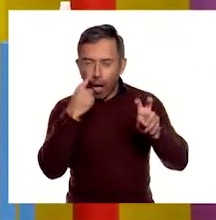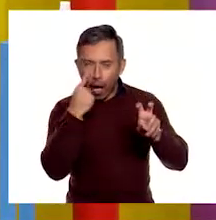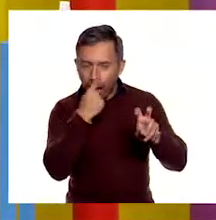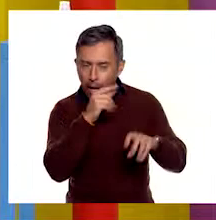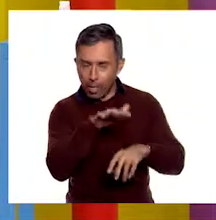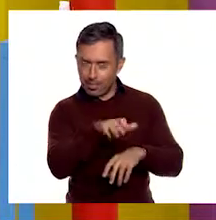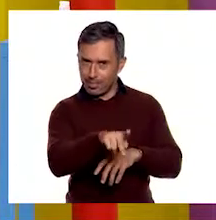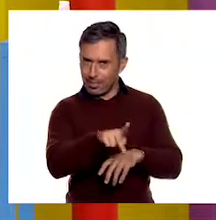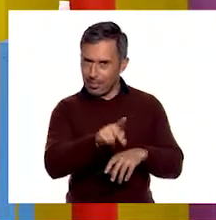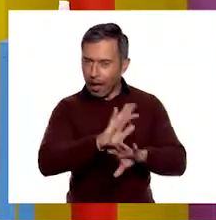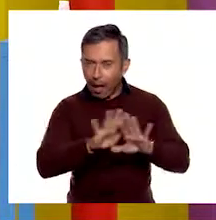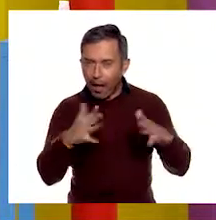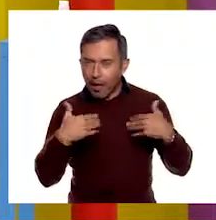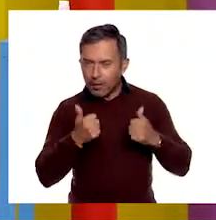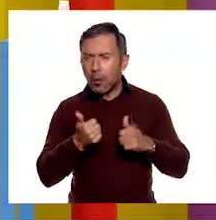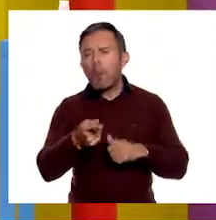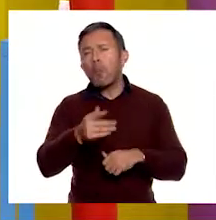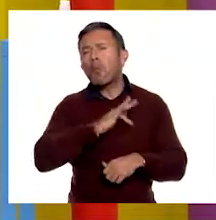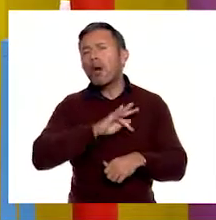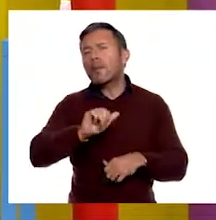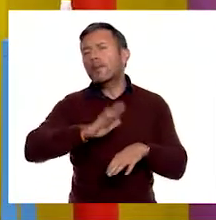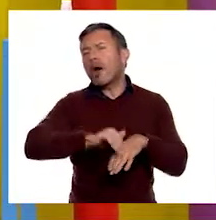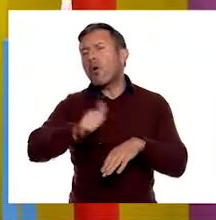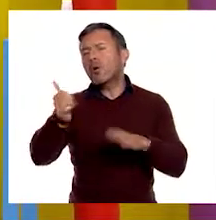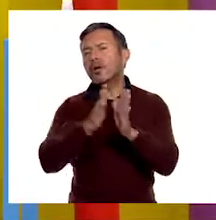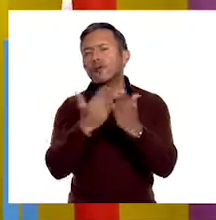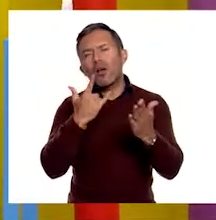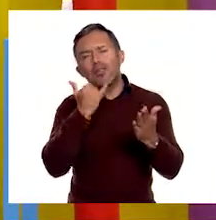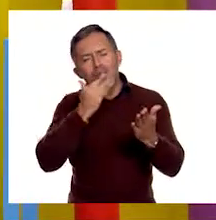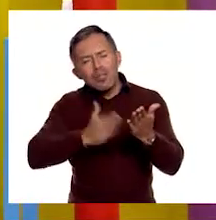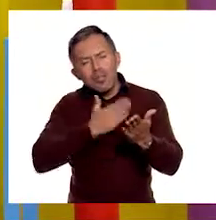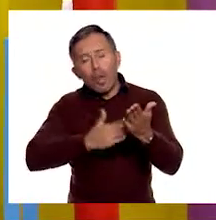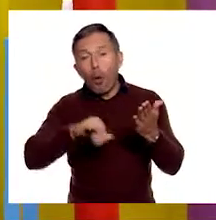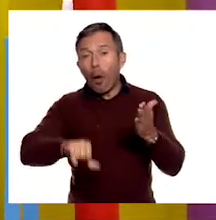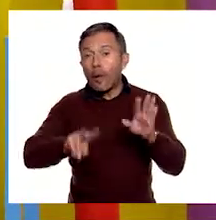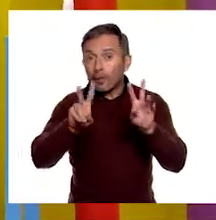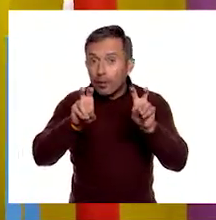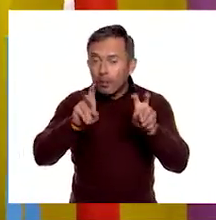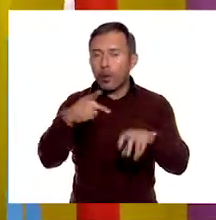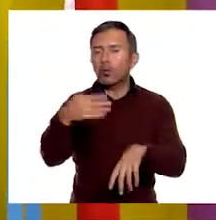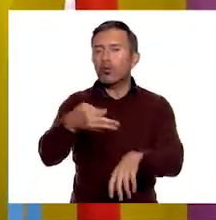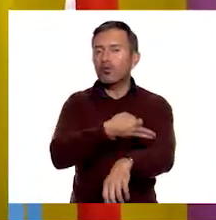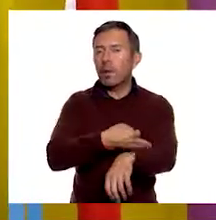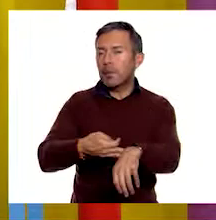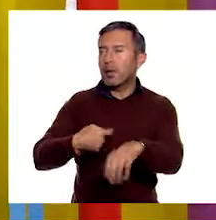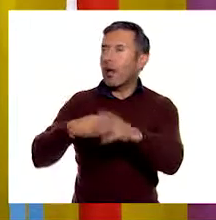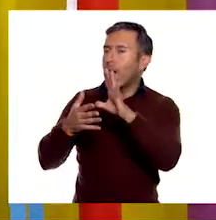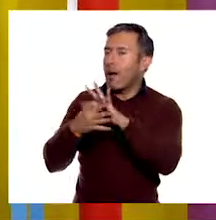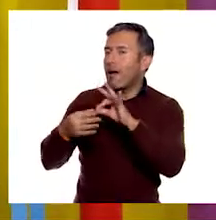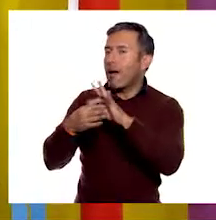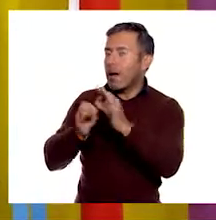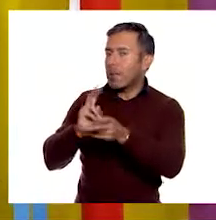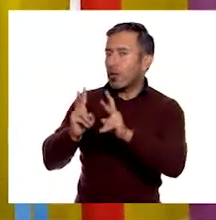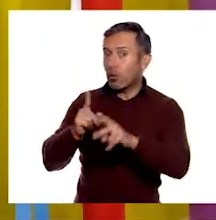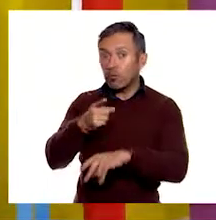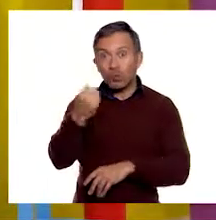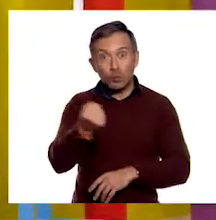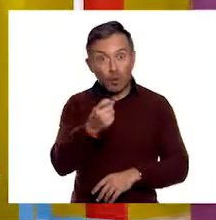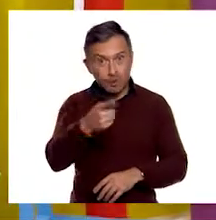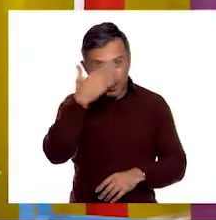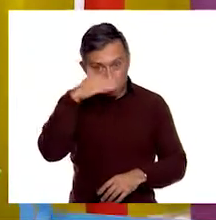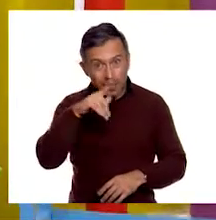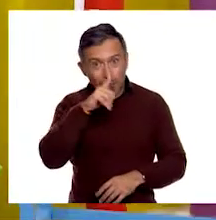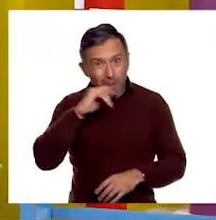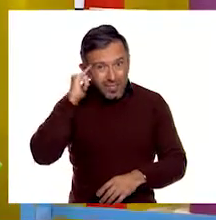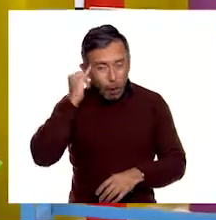es posible, consulta otros libros y comenta el tema de hoy con tu familia. Si tienes la fortuna de hablar una lengua indígena, aprovecha también este momento